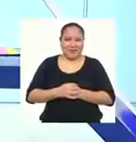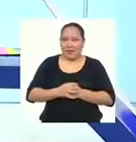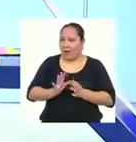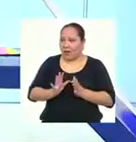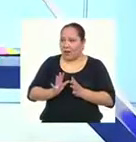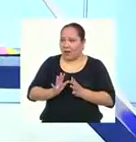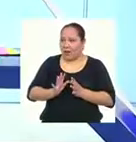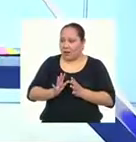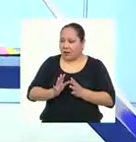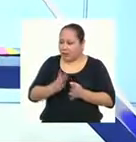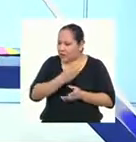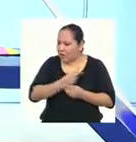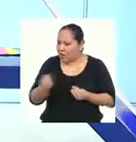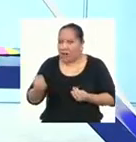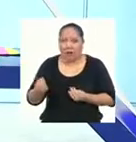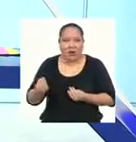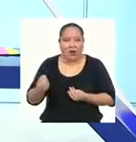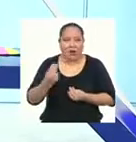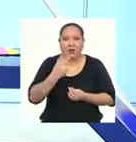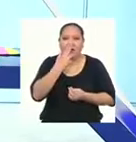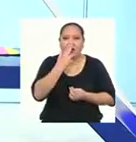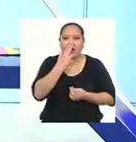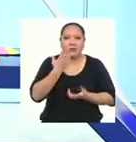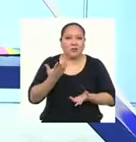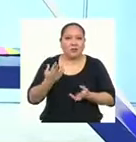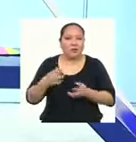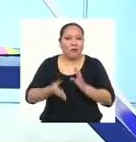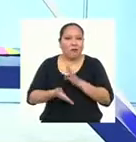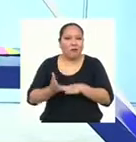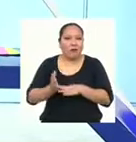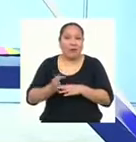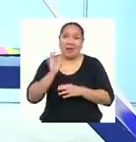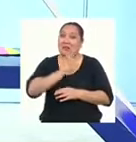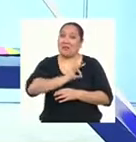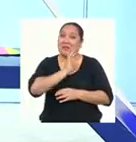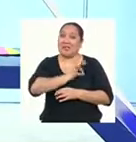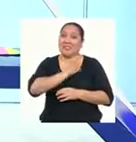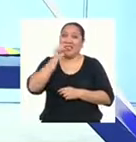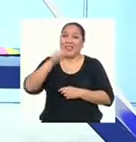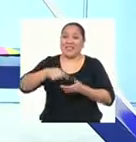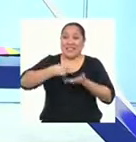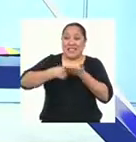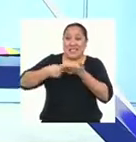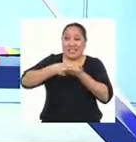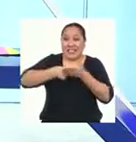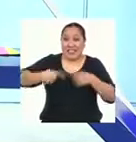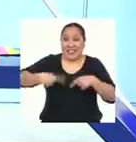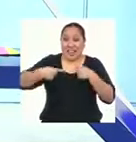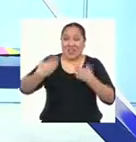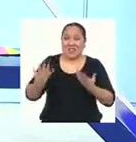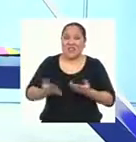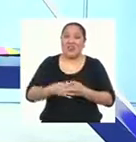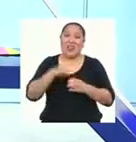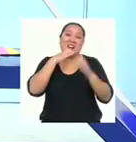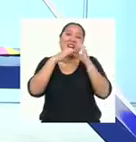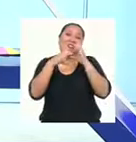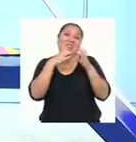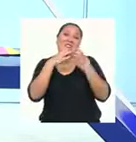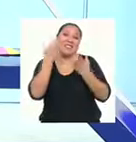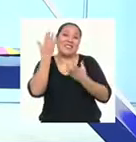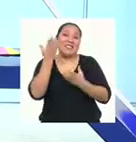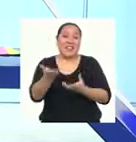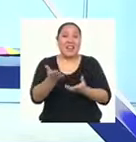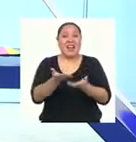¡Se fue! Creo que aprovechamos esta diversa y culinaria discusión para conversar con